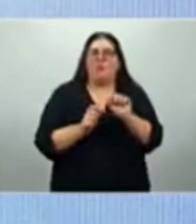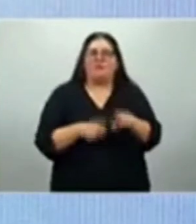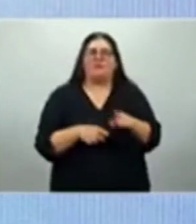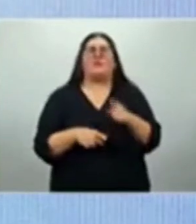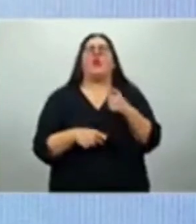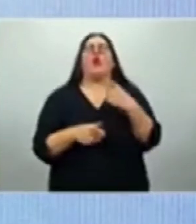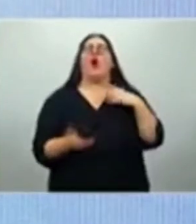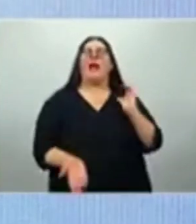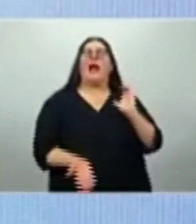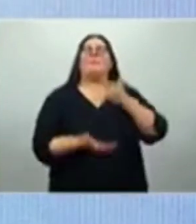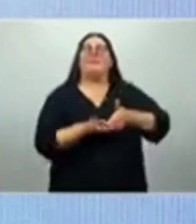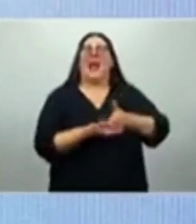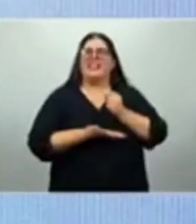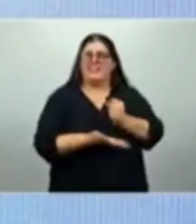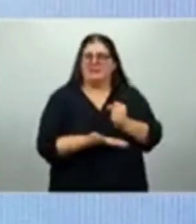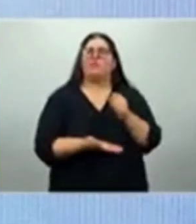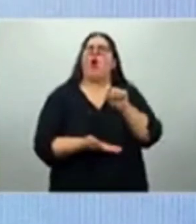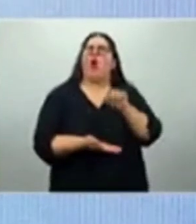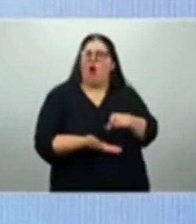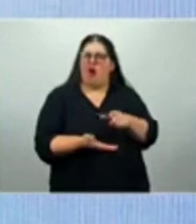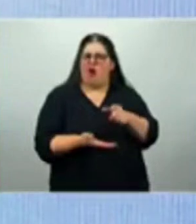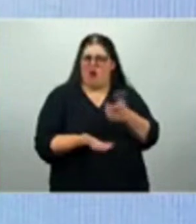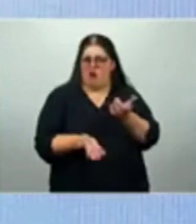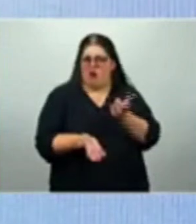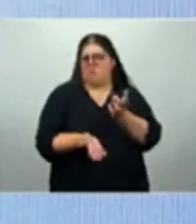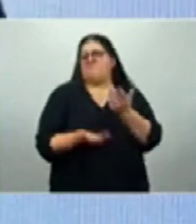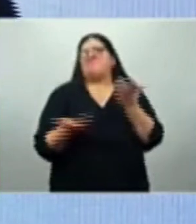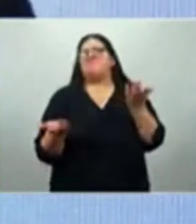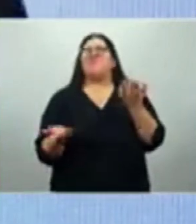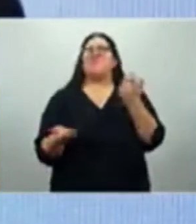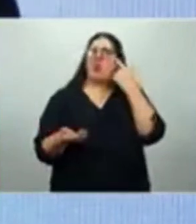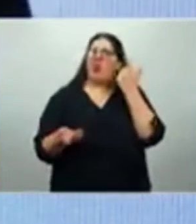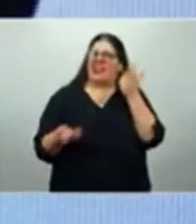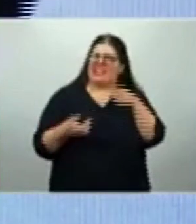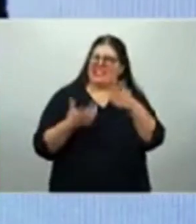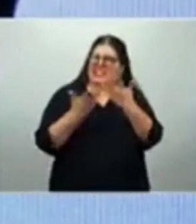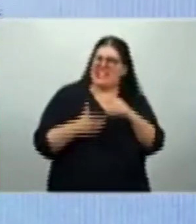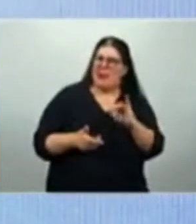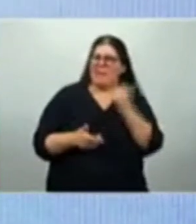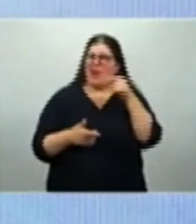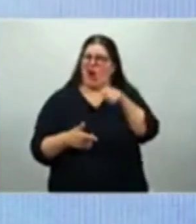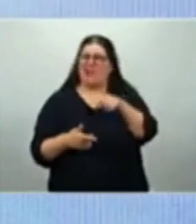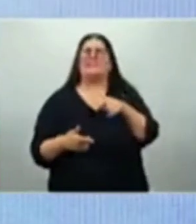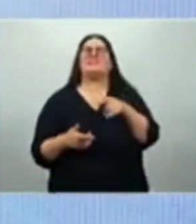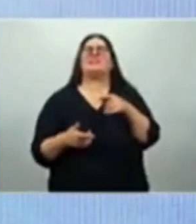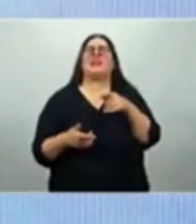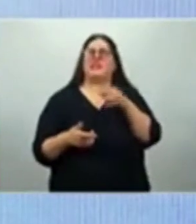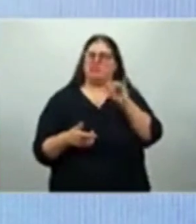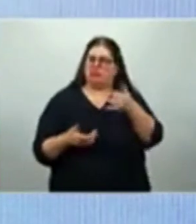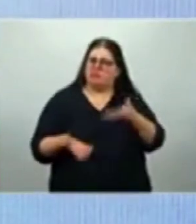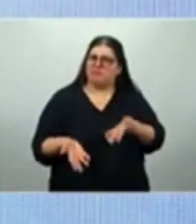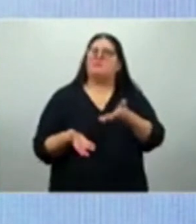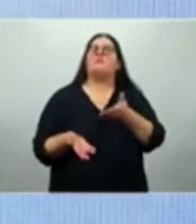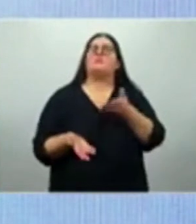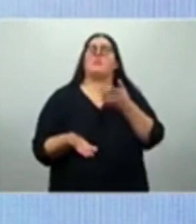un capitalismo, ¿eh? Un capitalismo, por más que uno diga, bueno, che, este es el mejor sistema, vamos con esto, pero sin